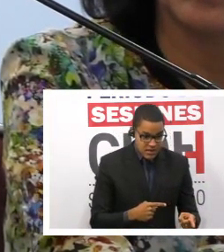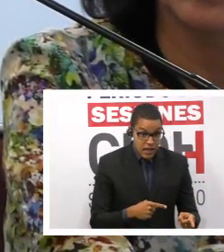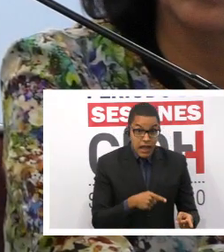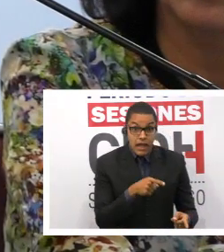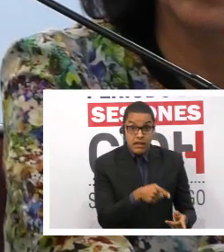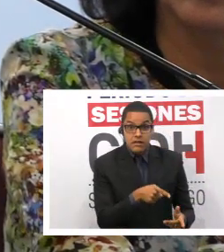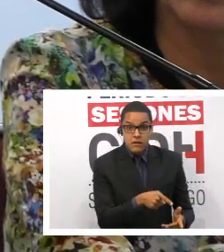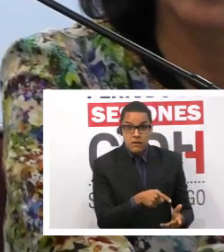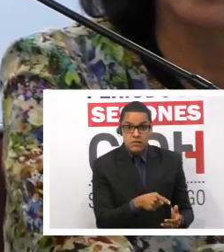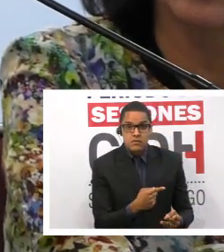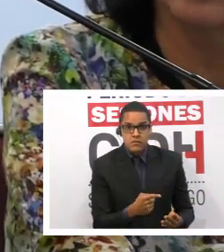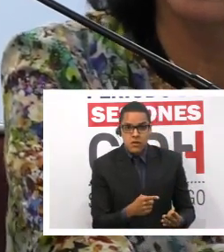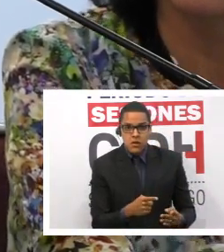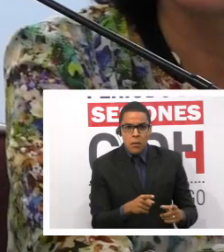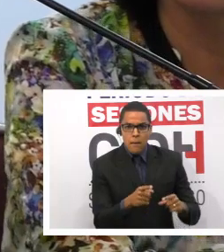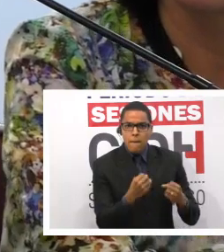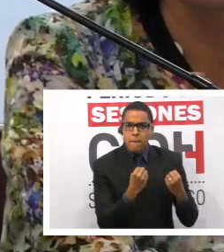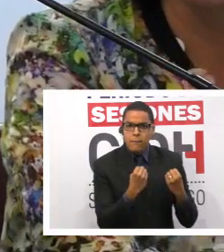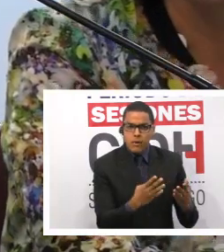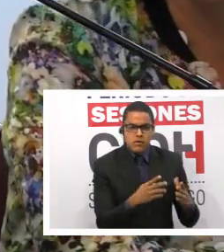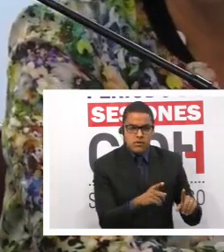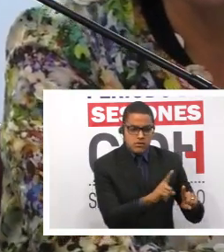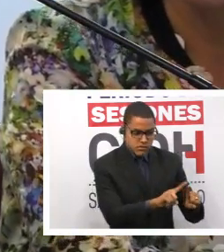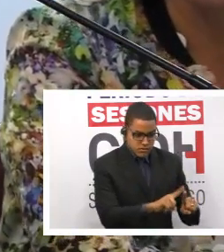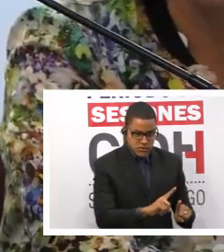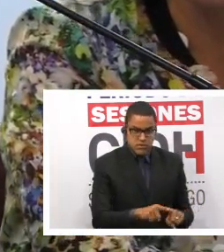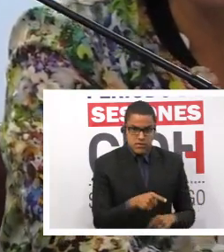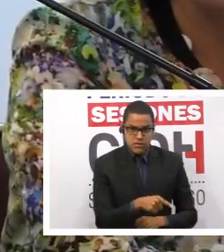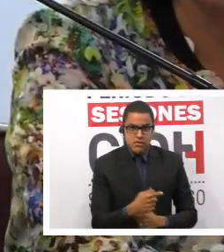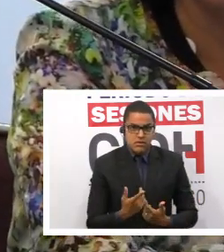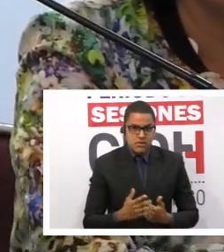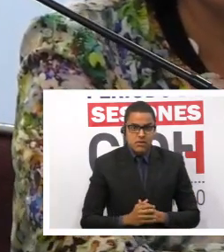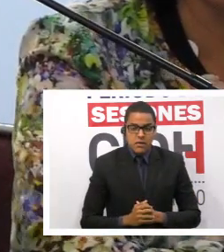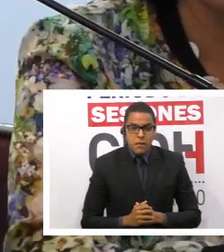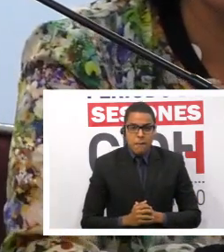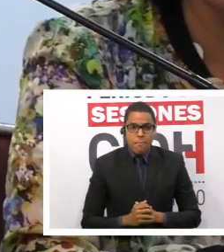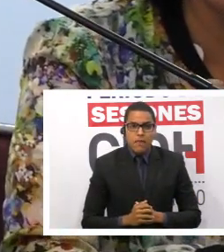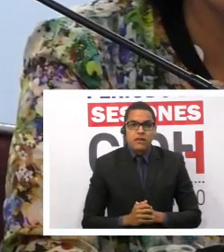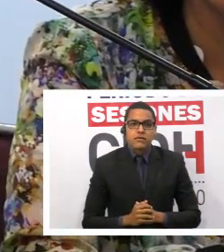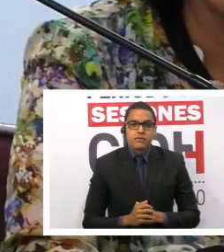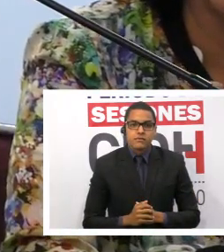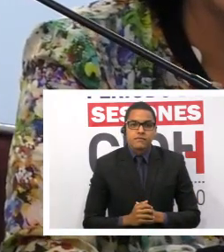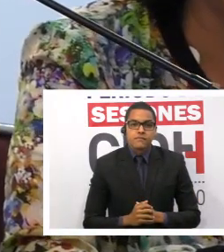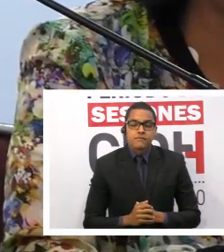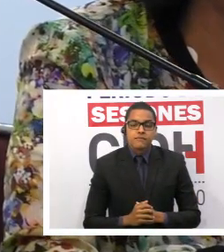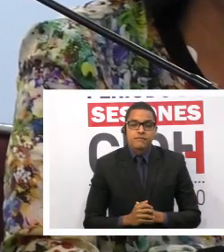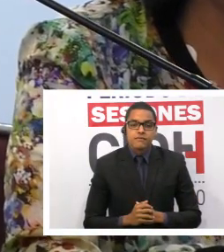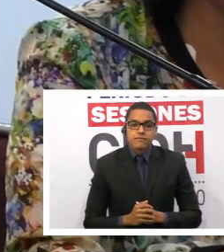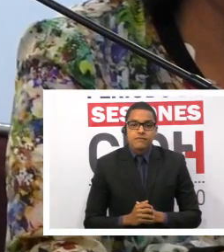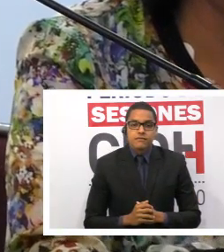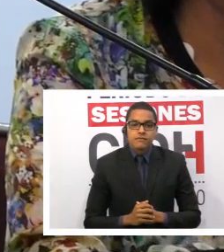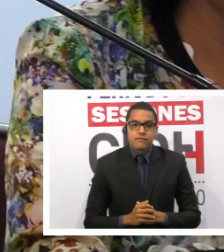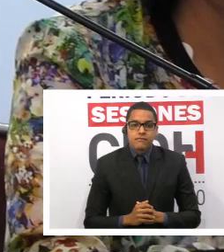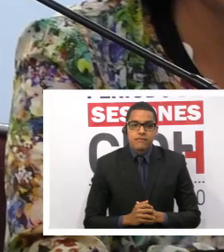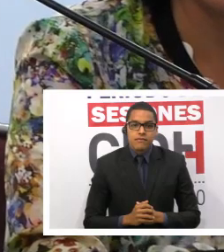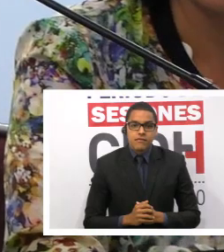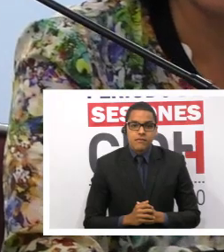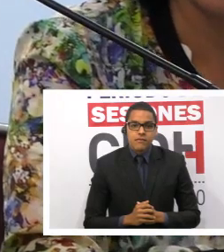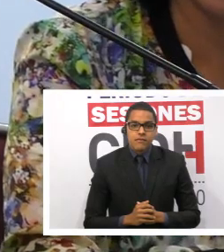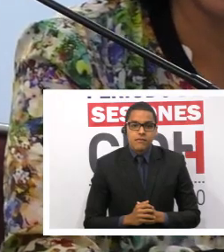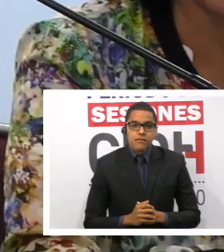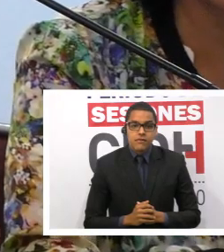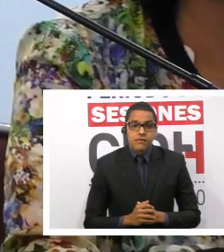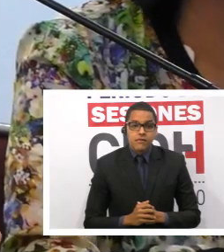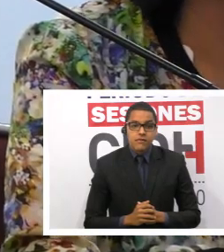relatores de las diferentes especialidades como ashton de schutter etcétera y fundamentalmente el comité de los derechos del niño